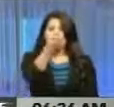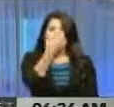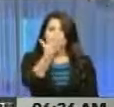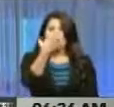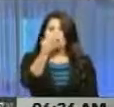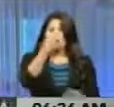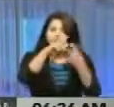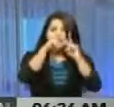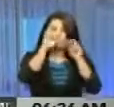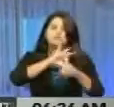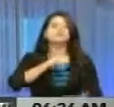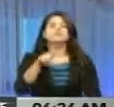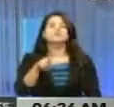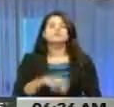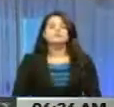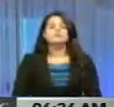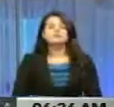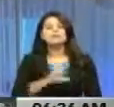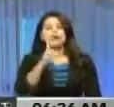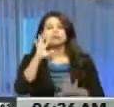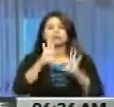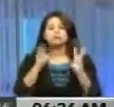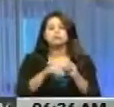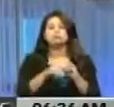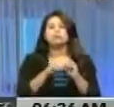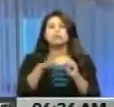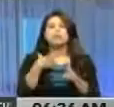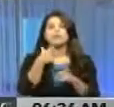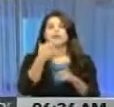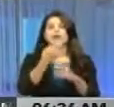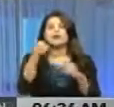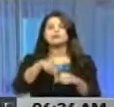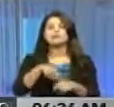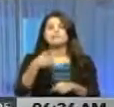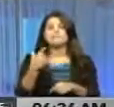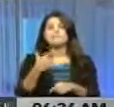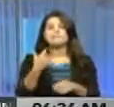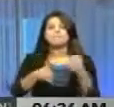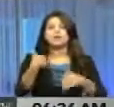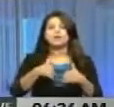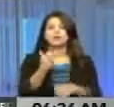valoramos. Las conclusiones de este encuentro usted la podrá conocer este miércoles